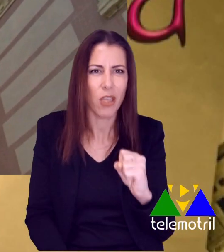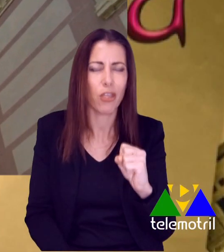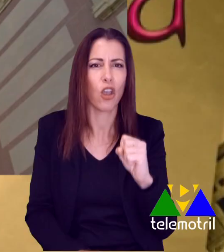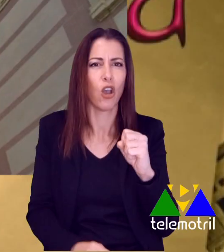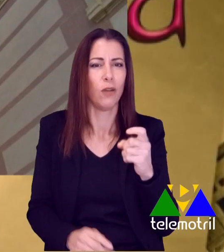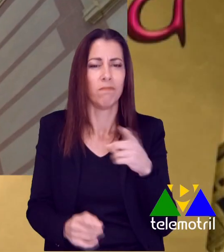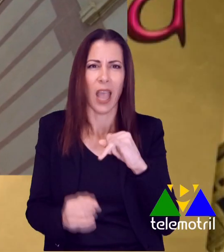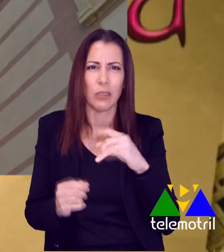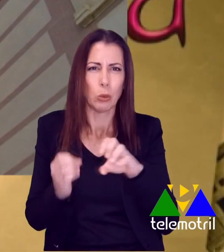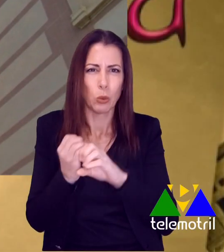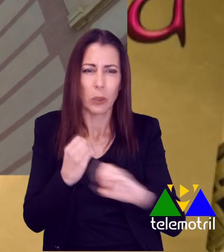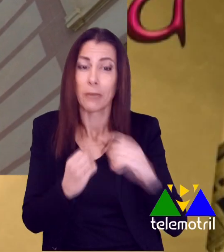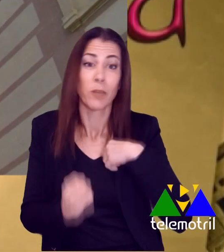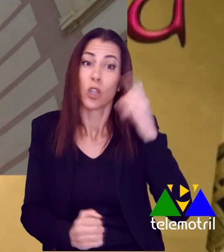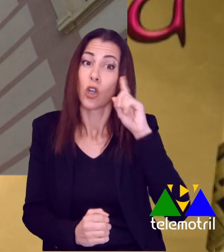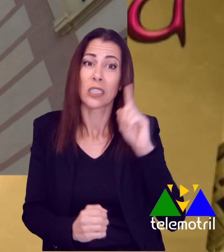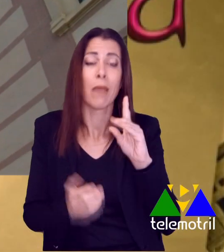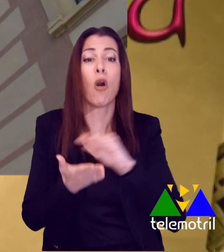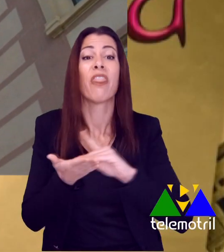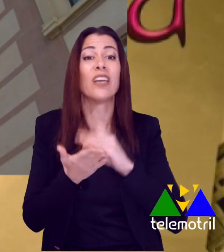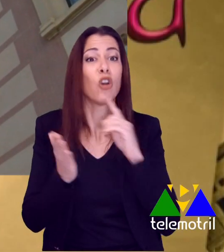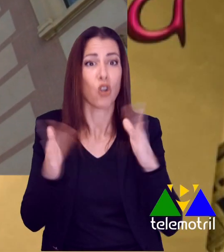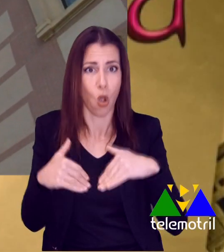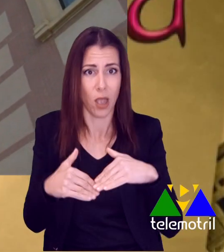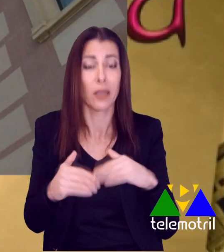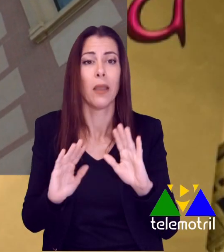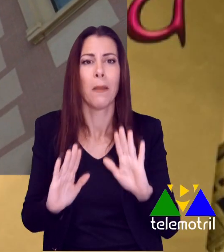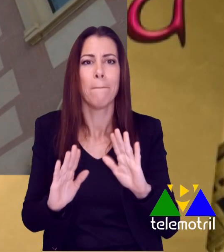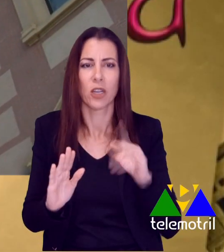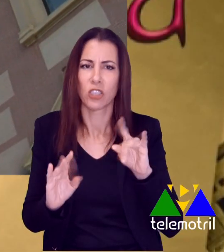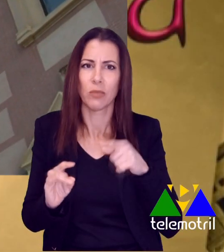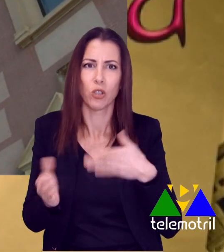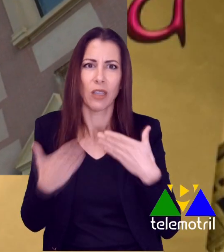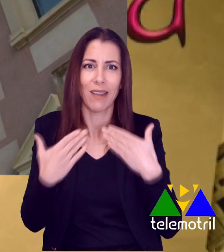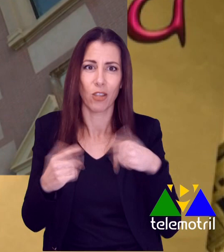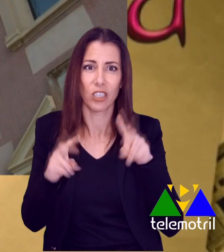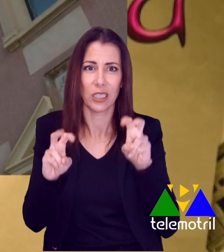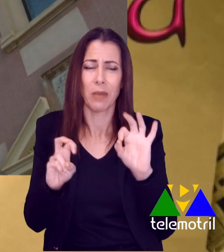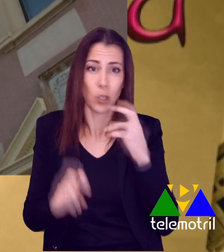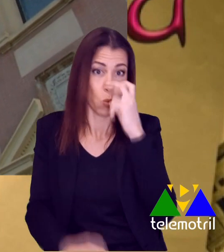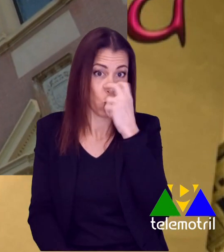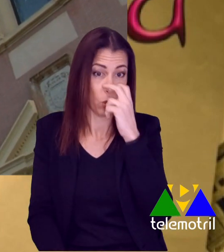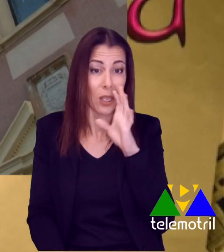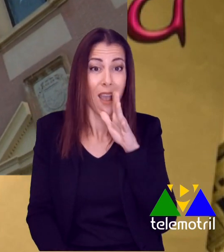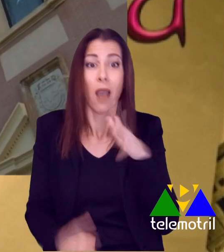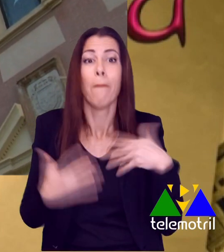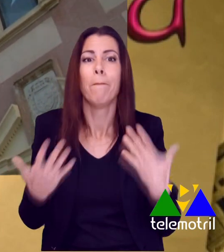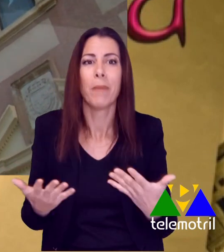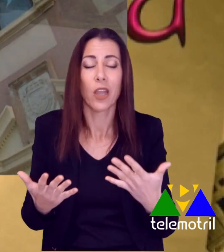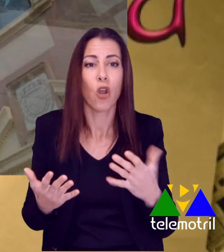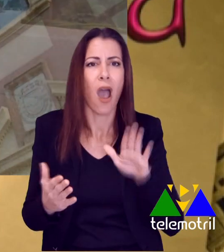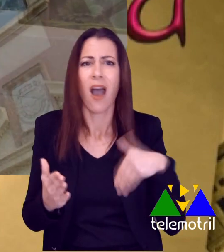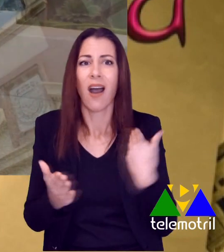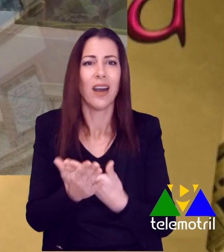esas cosas. Bueno, no lo sabemos. No hay datos, realmente no hay datos. De eso estuvimos hablando de ese tema. Sí, es muy curioso. Ahora, ¿hasta dónde llegaba